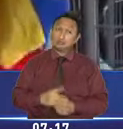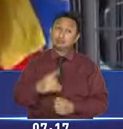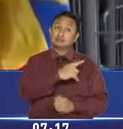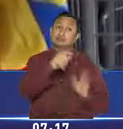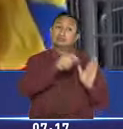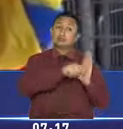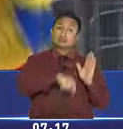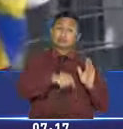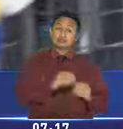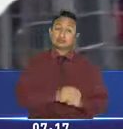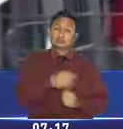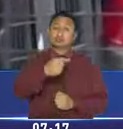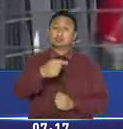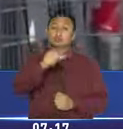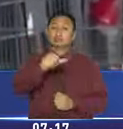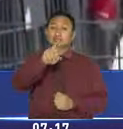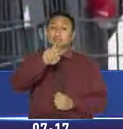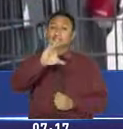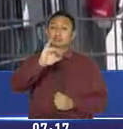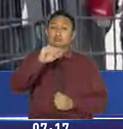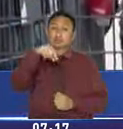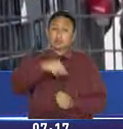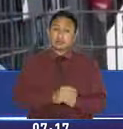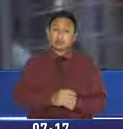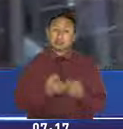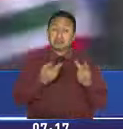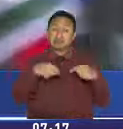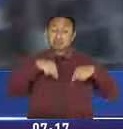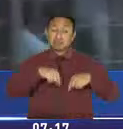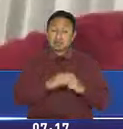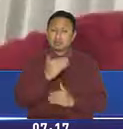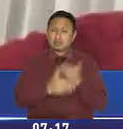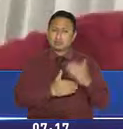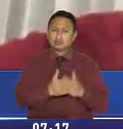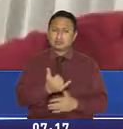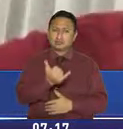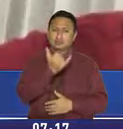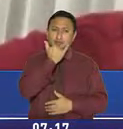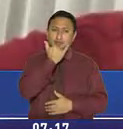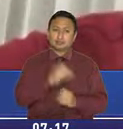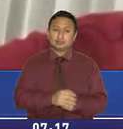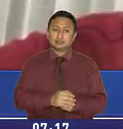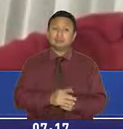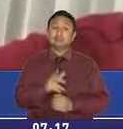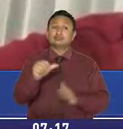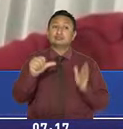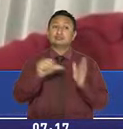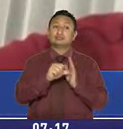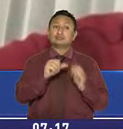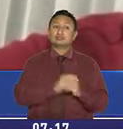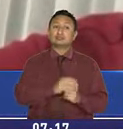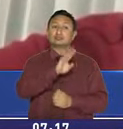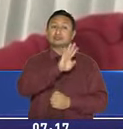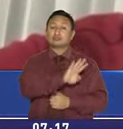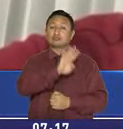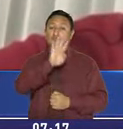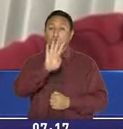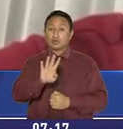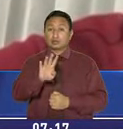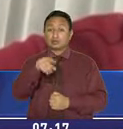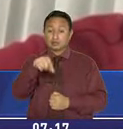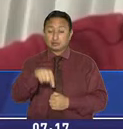existir irregularidades en el proceso. El artículo 44 de la Ley Orgánica de Garantías Jurisdiccionales y Control Constitucional es claro, al